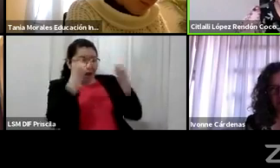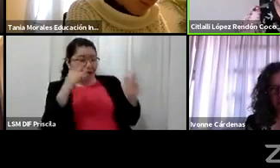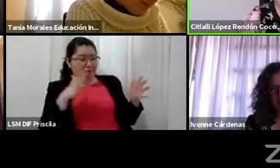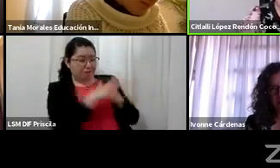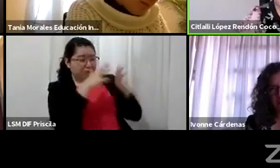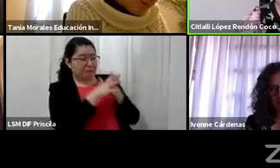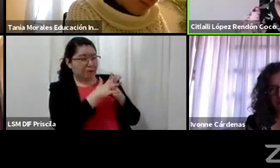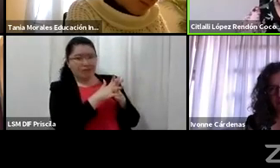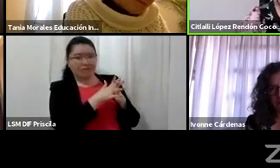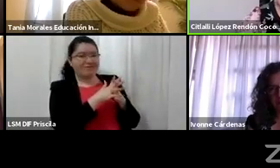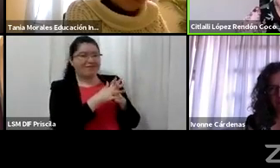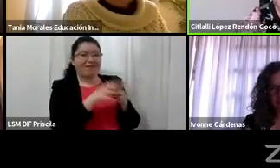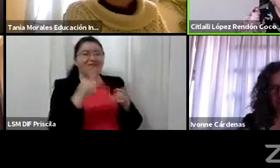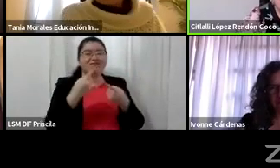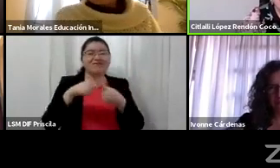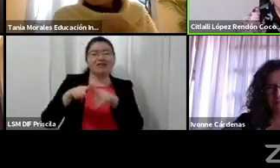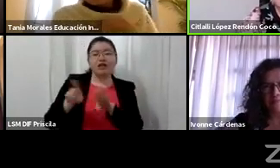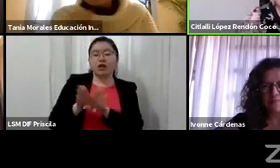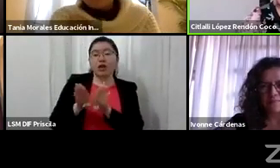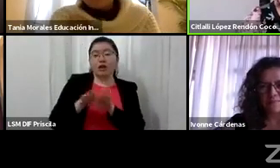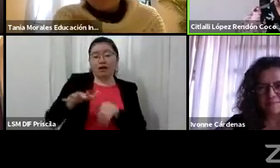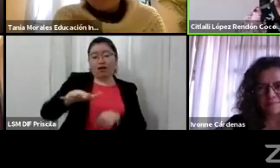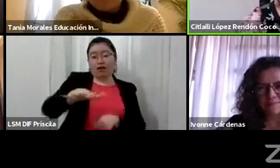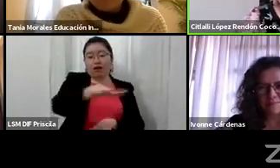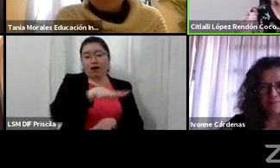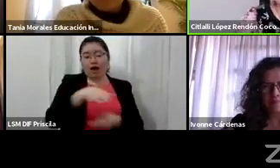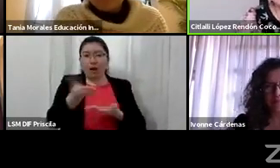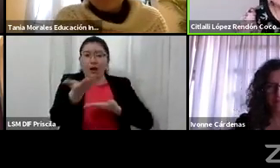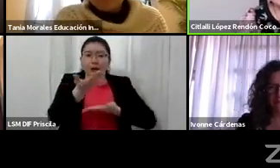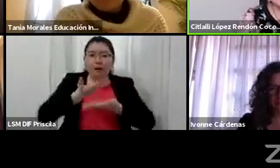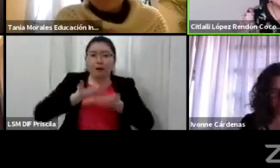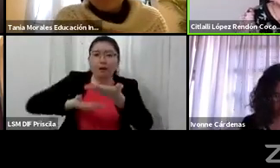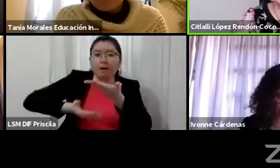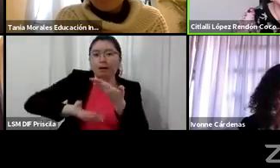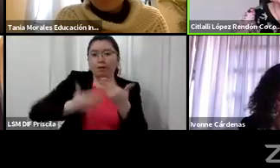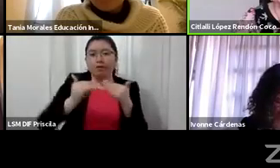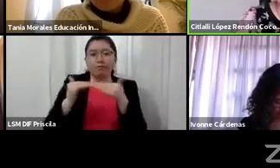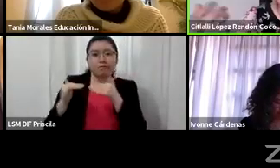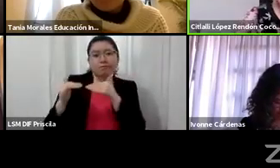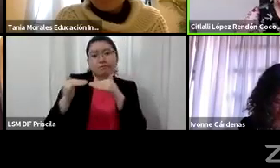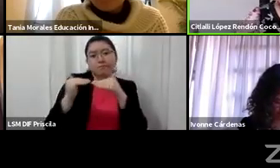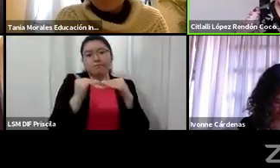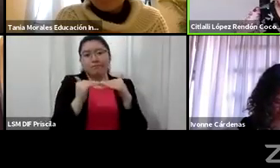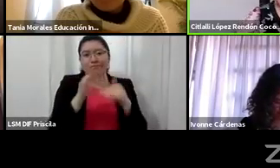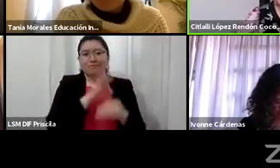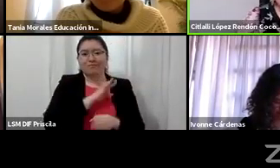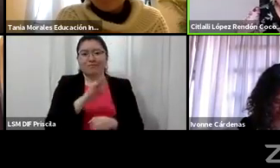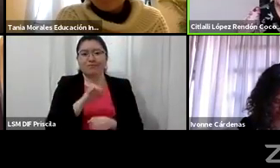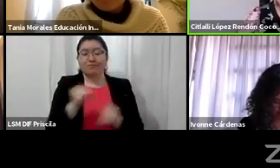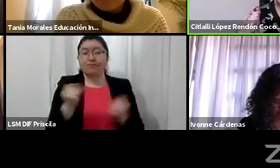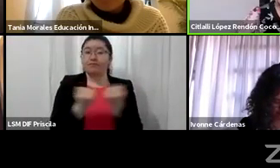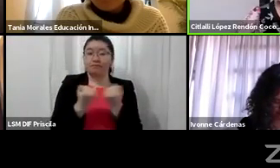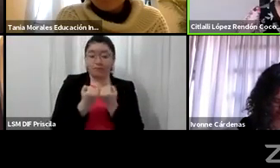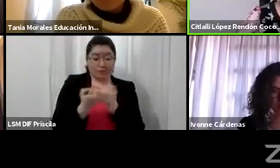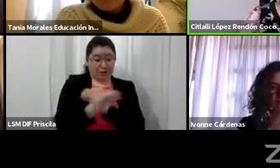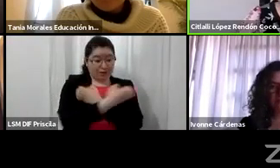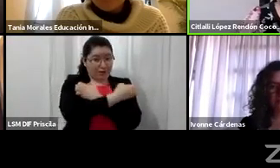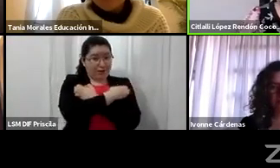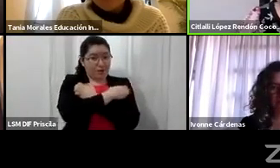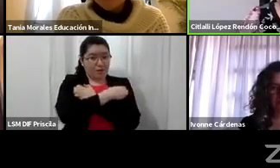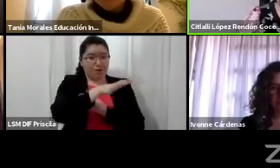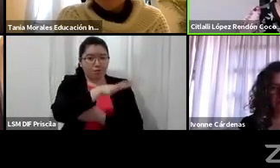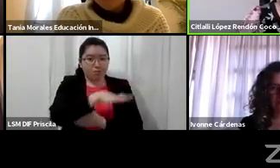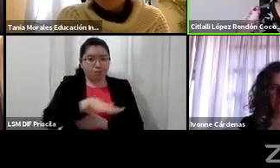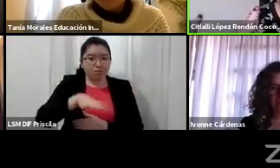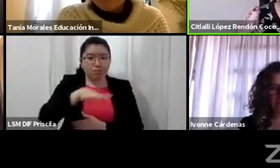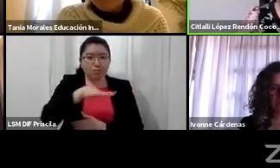formas de convivencia mucho más igualitarias, ¿no? Y en ese sentido creemos que se cruza con la educación popular, ya que la